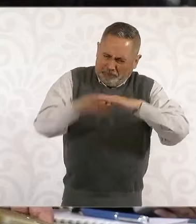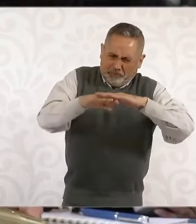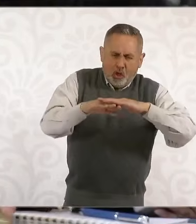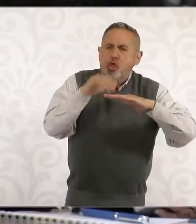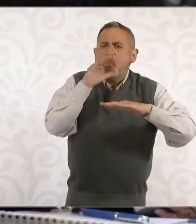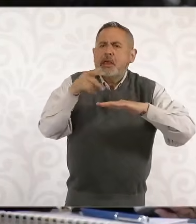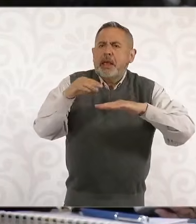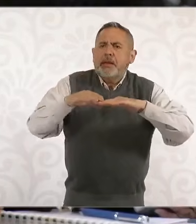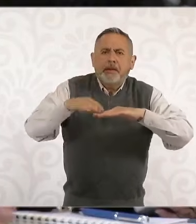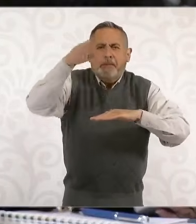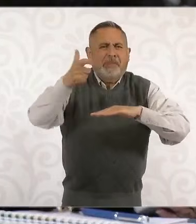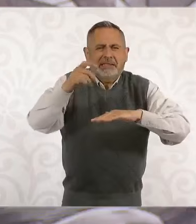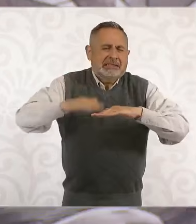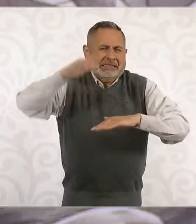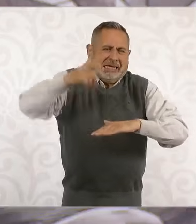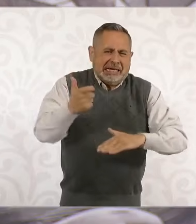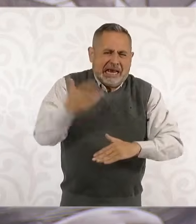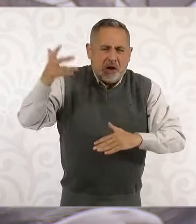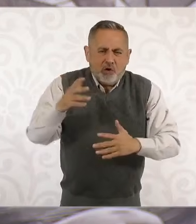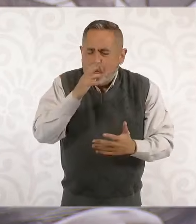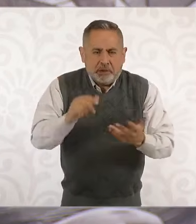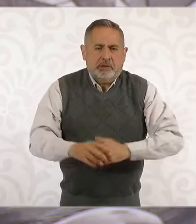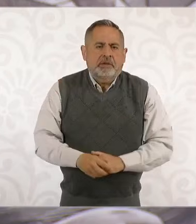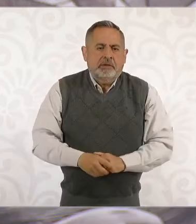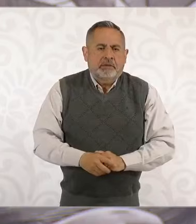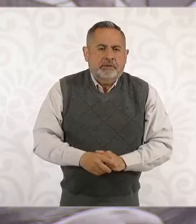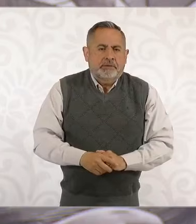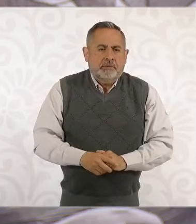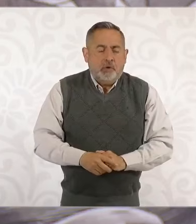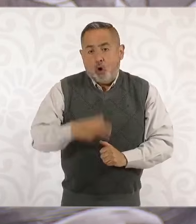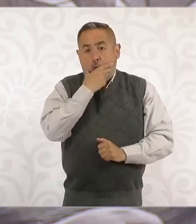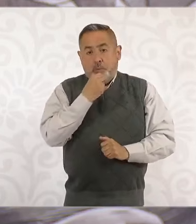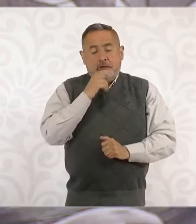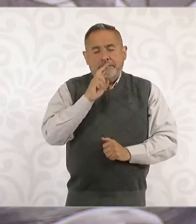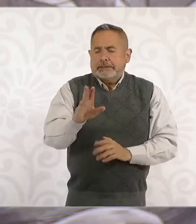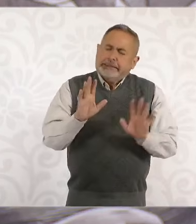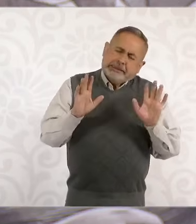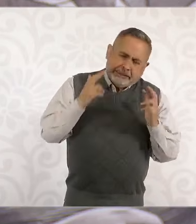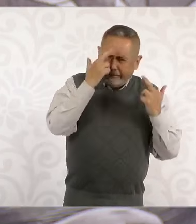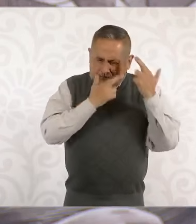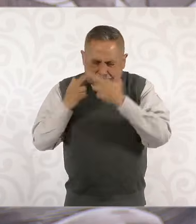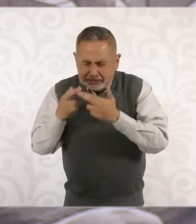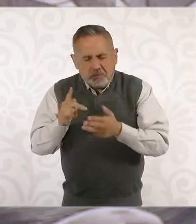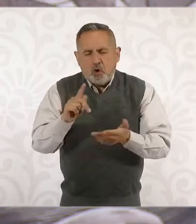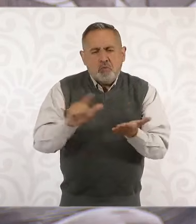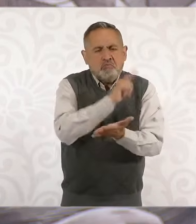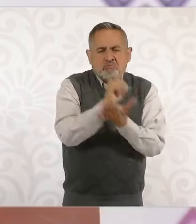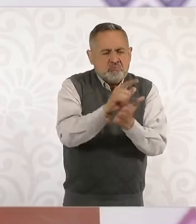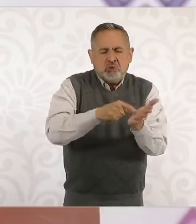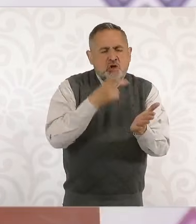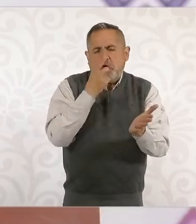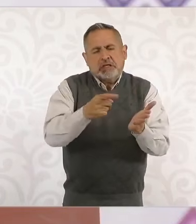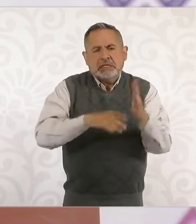puede pasar de X precio? Pues se podría analizar, se podría revisar, pero en la legislación no hay topes de precios,